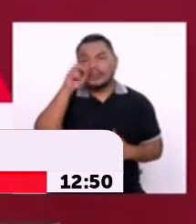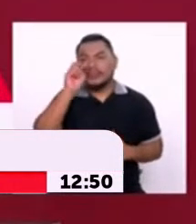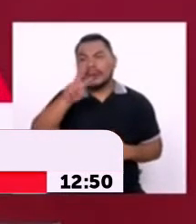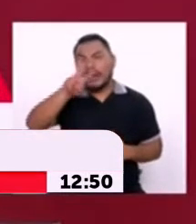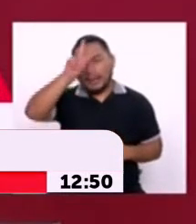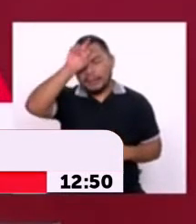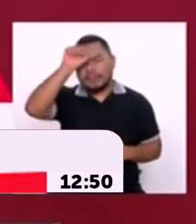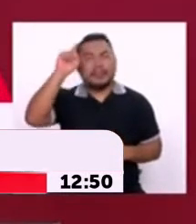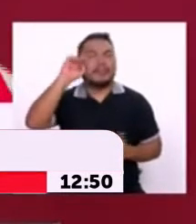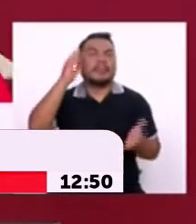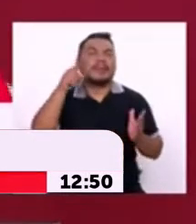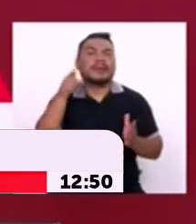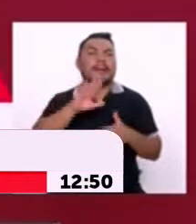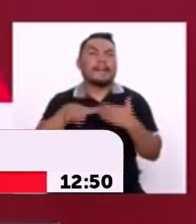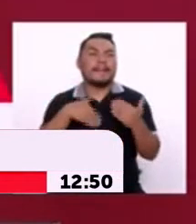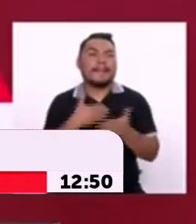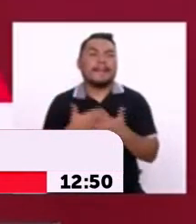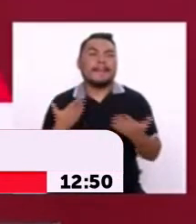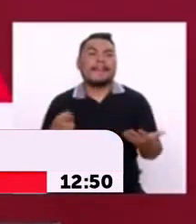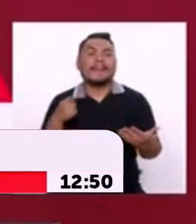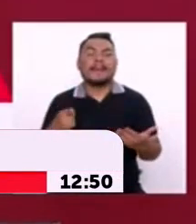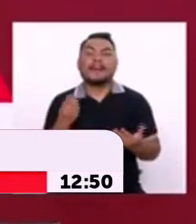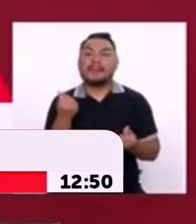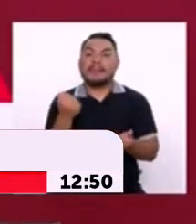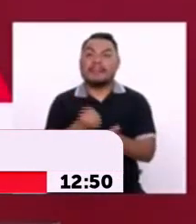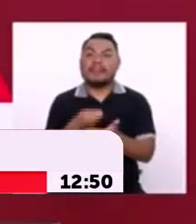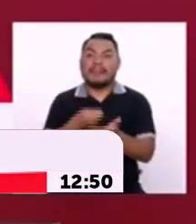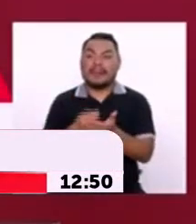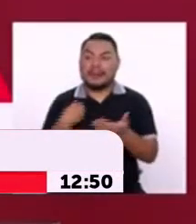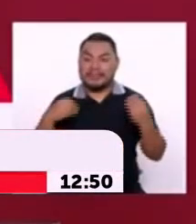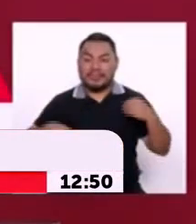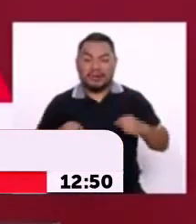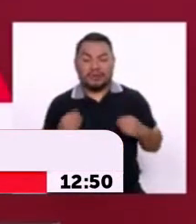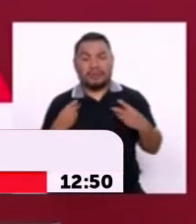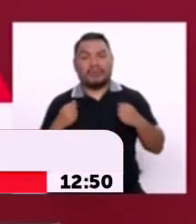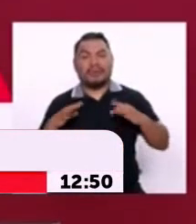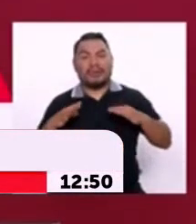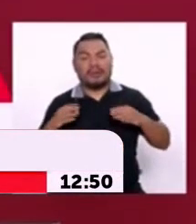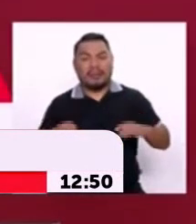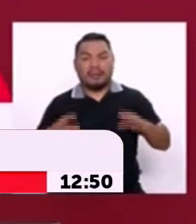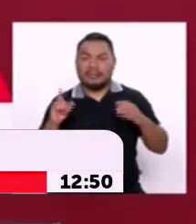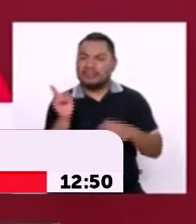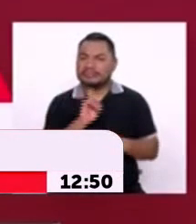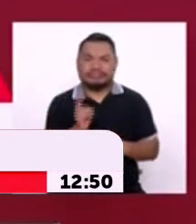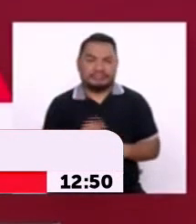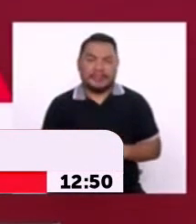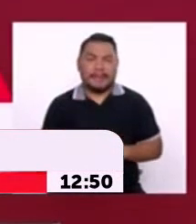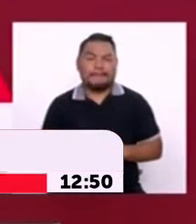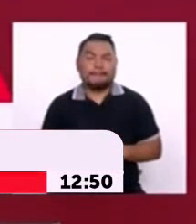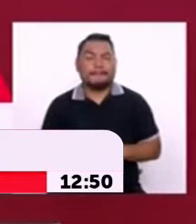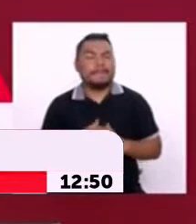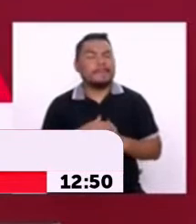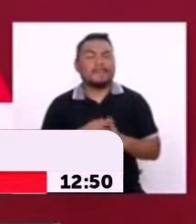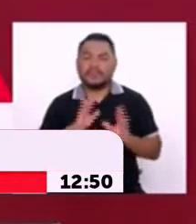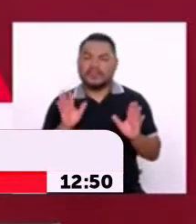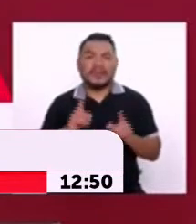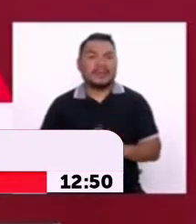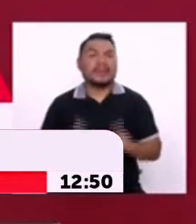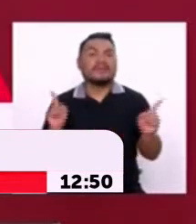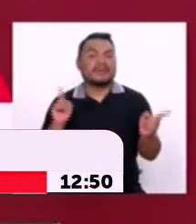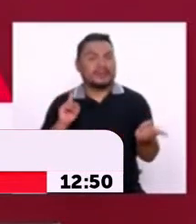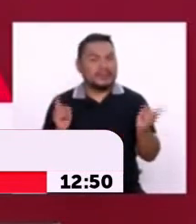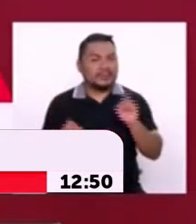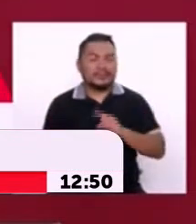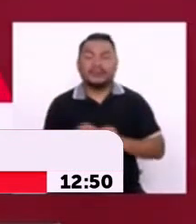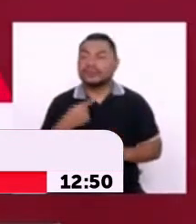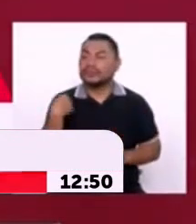estamos mirando al Perú como si fuera una bolsa para enriquecerse ilícitamente. Todo lo